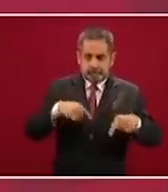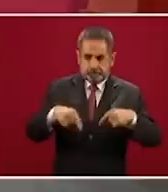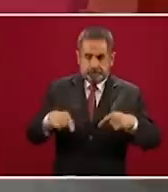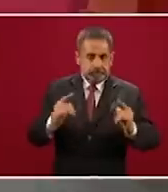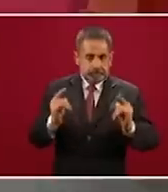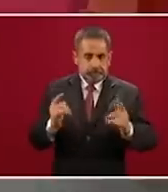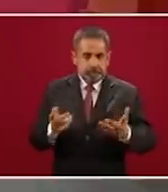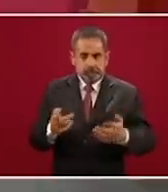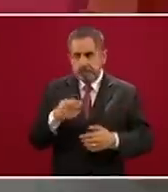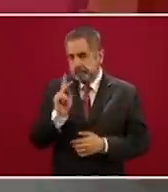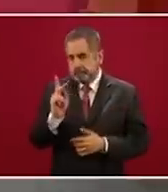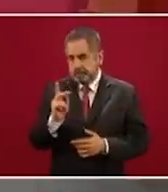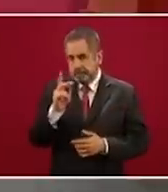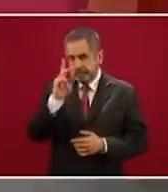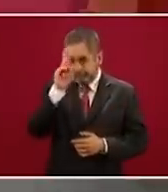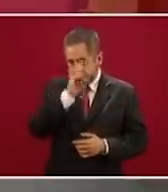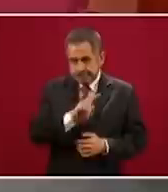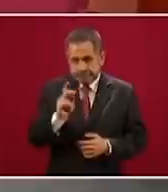Pero lo peor